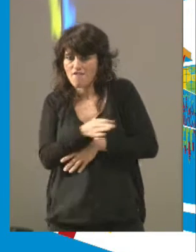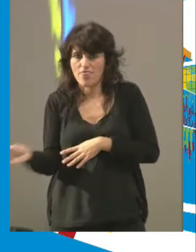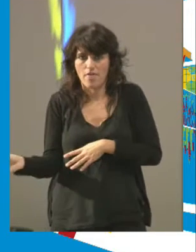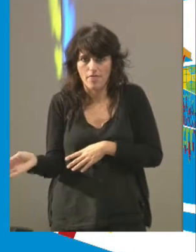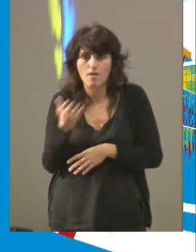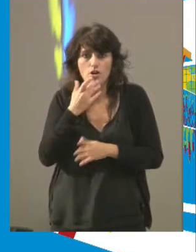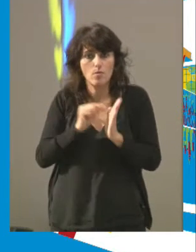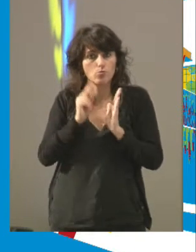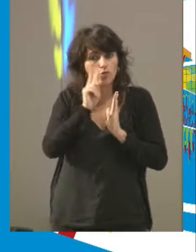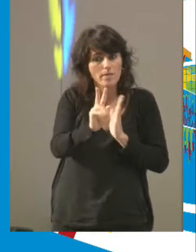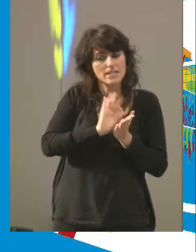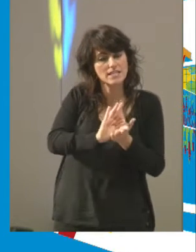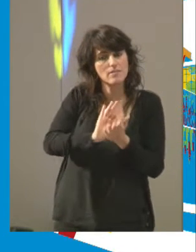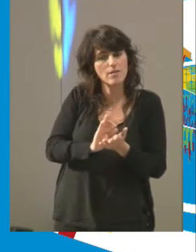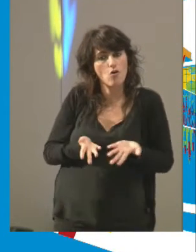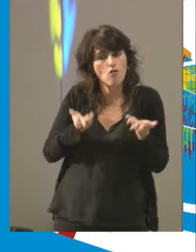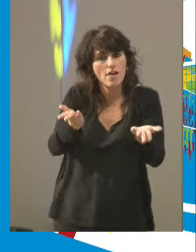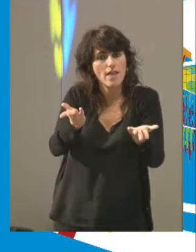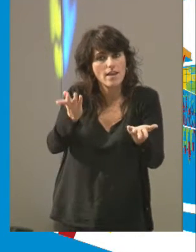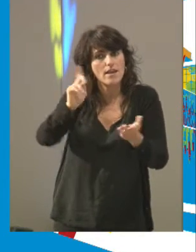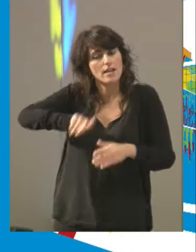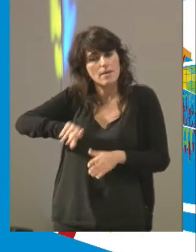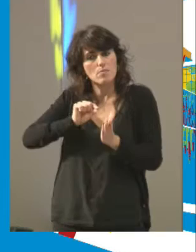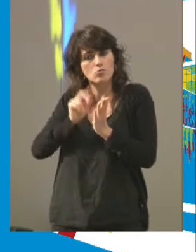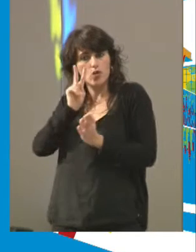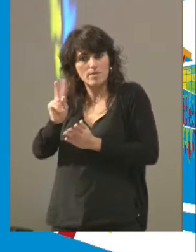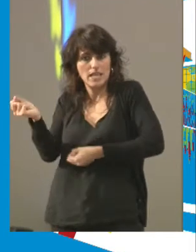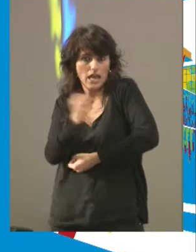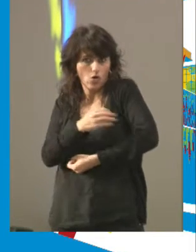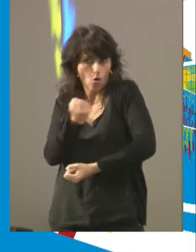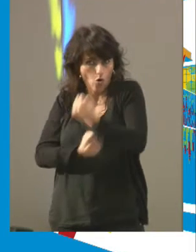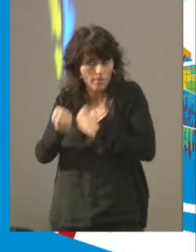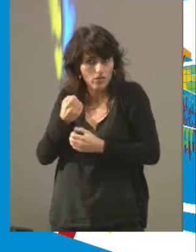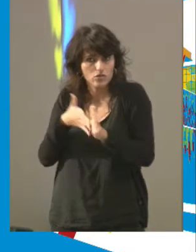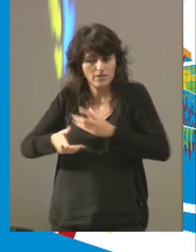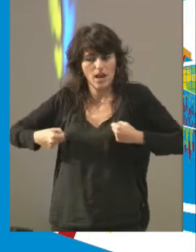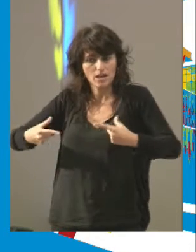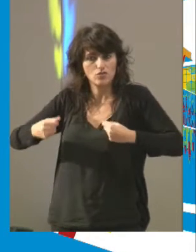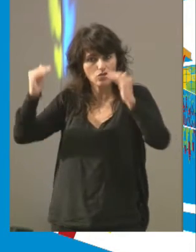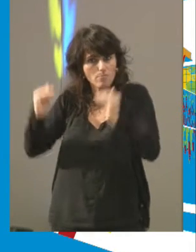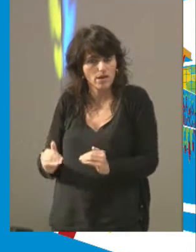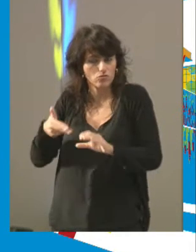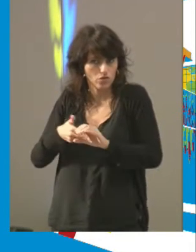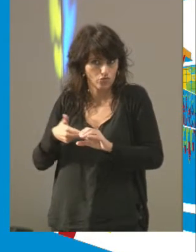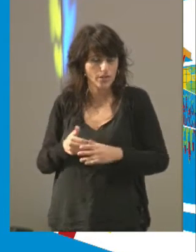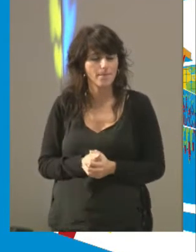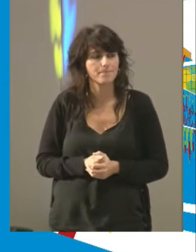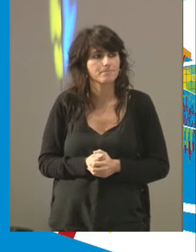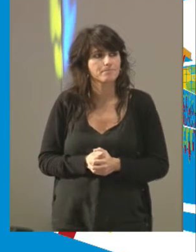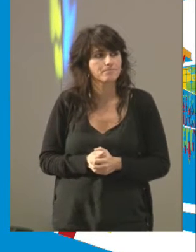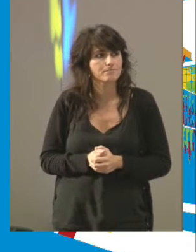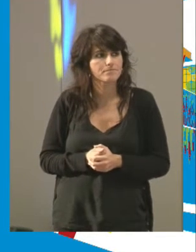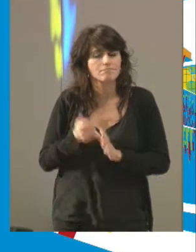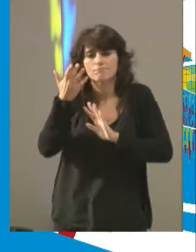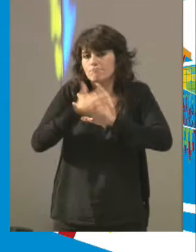tanto desde el punto de vista de servicio como desde el punto de vista económico, reducir el gasto económico en gasolina.